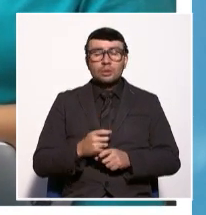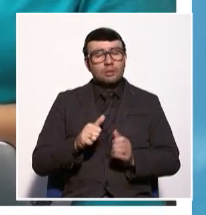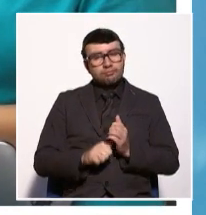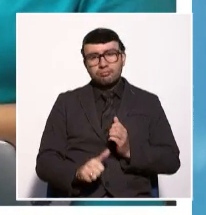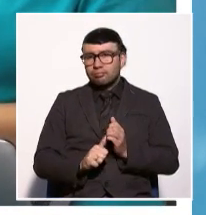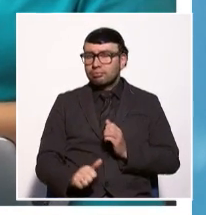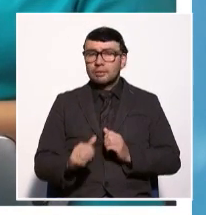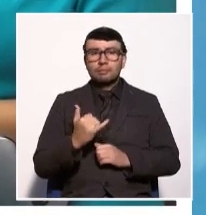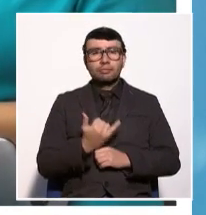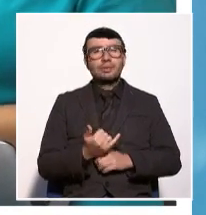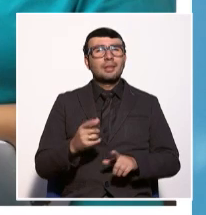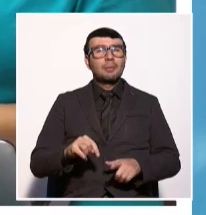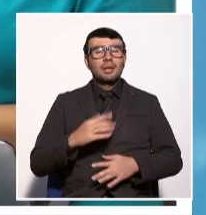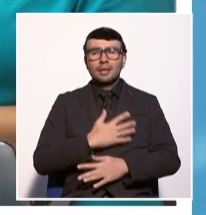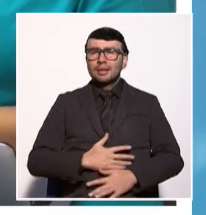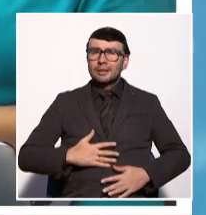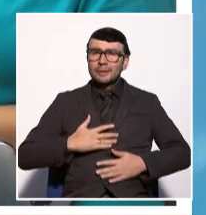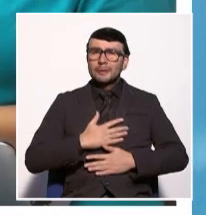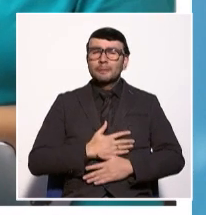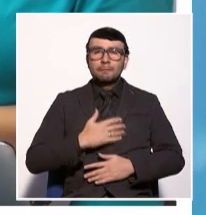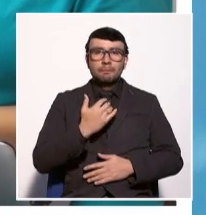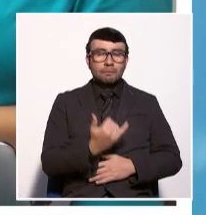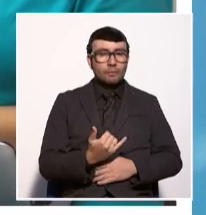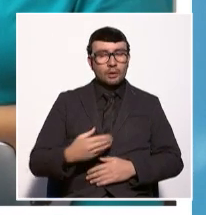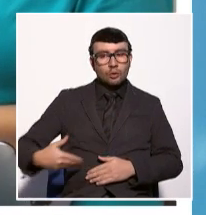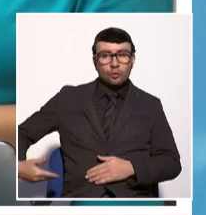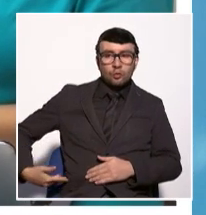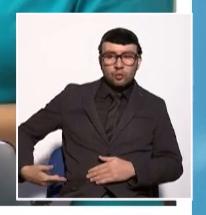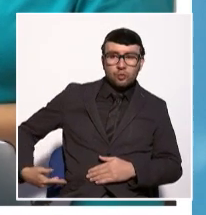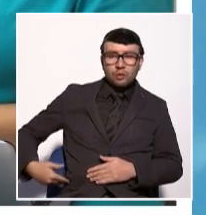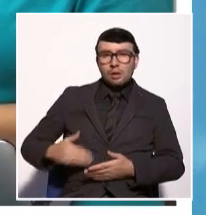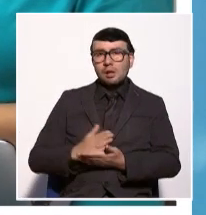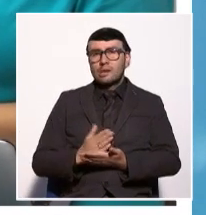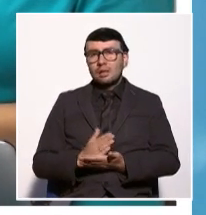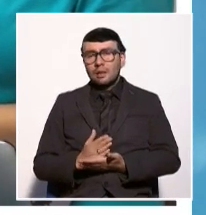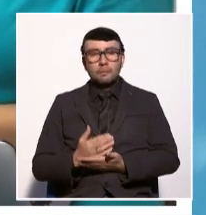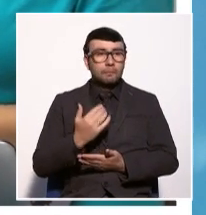está presentando una alteración de la funcionalidad del riñón porque